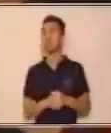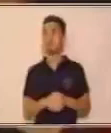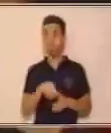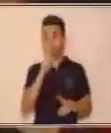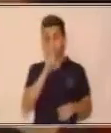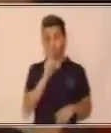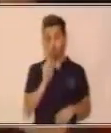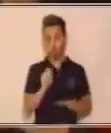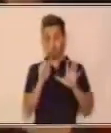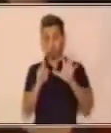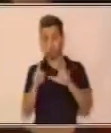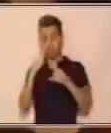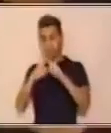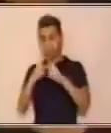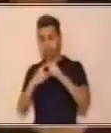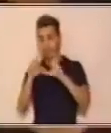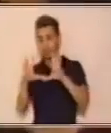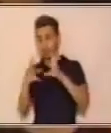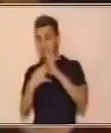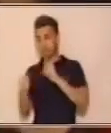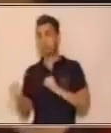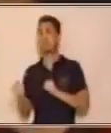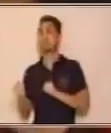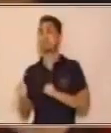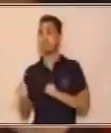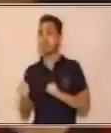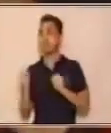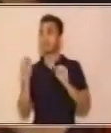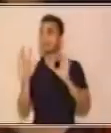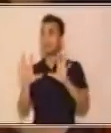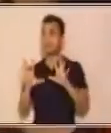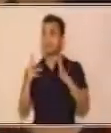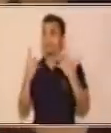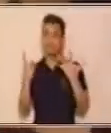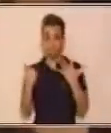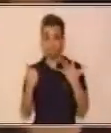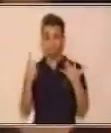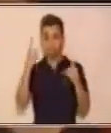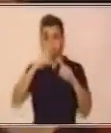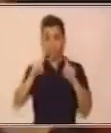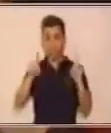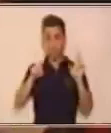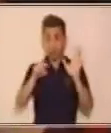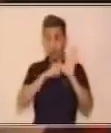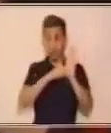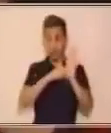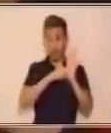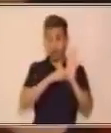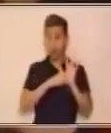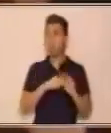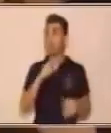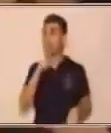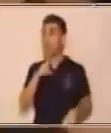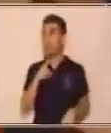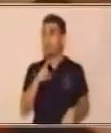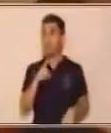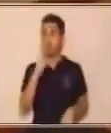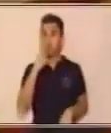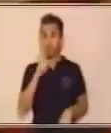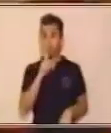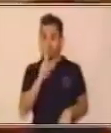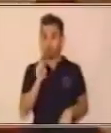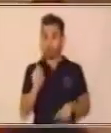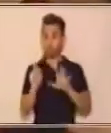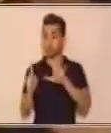0. 1.6 por 10 me da como resultado 16. 1.6 por 10 me da